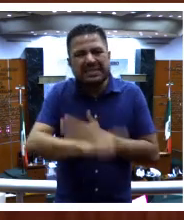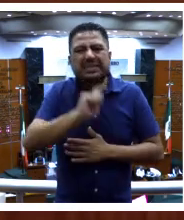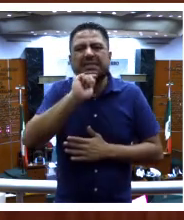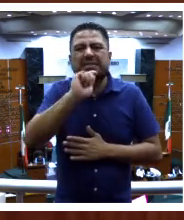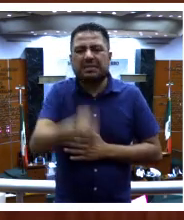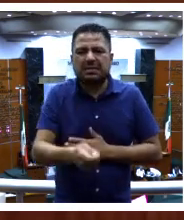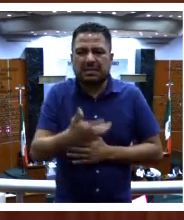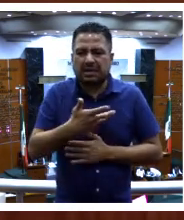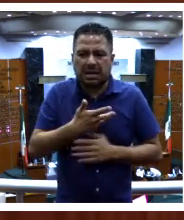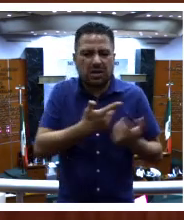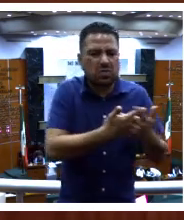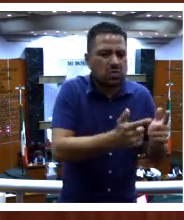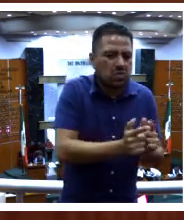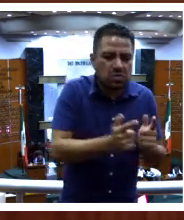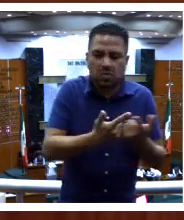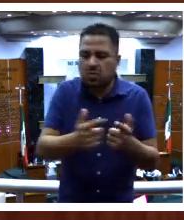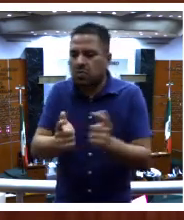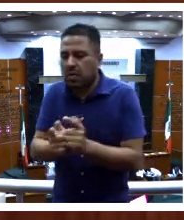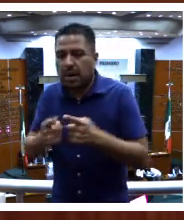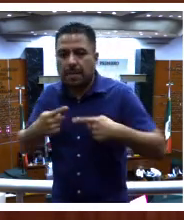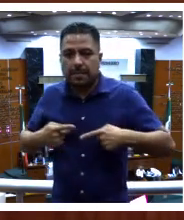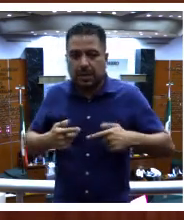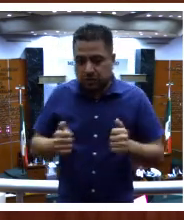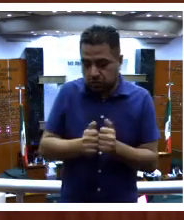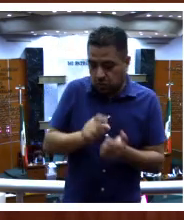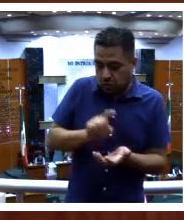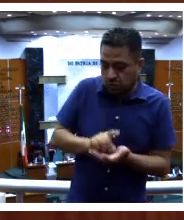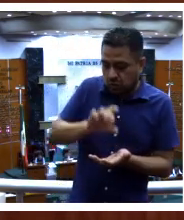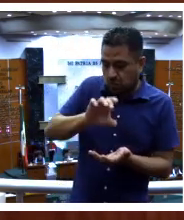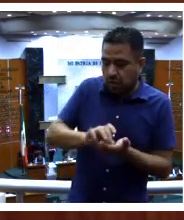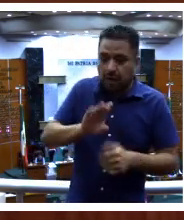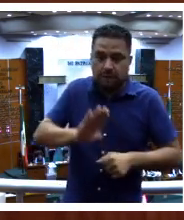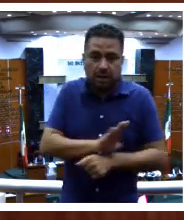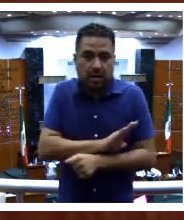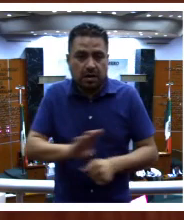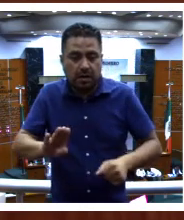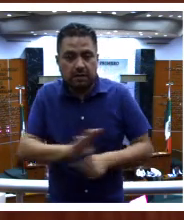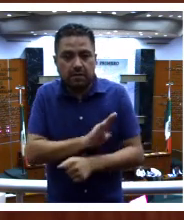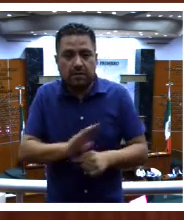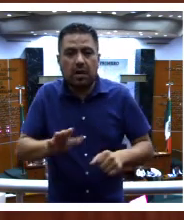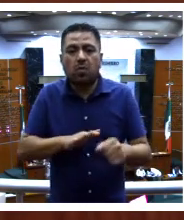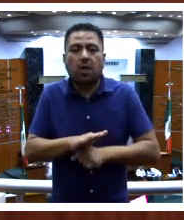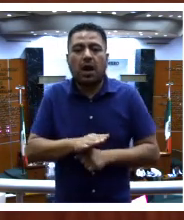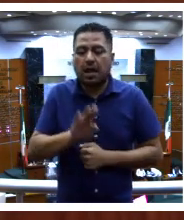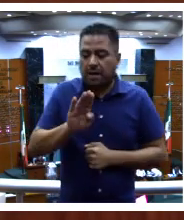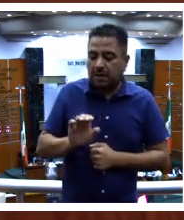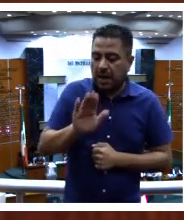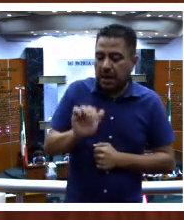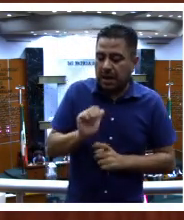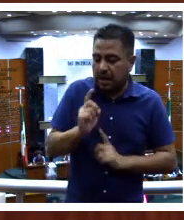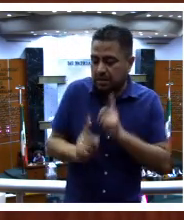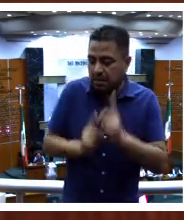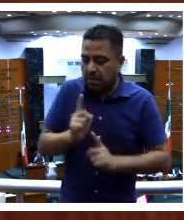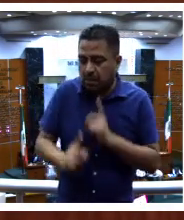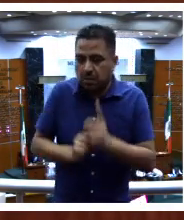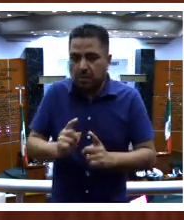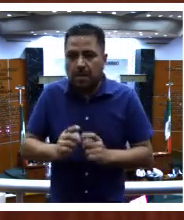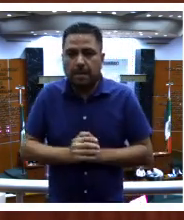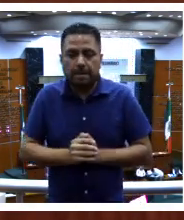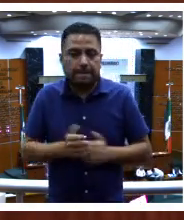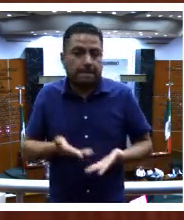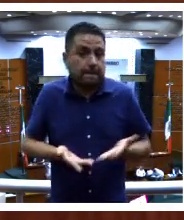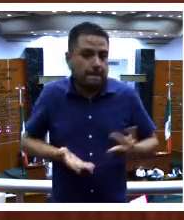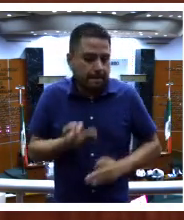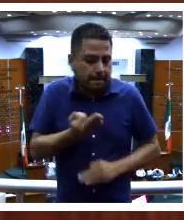que pertenecen estas personas con discapacidad beneficiarias de las becas deportivas?